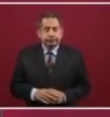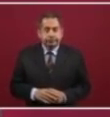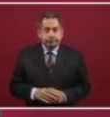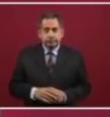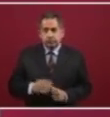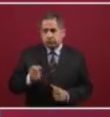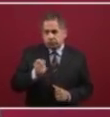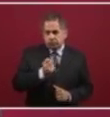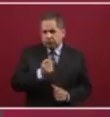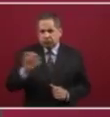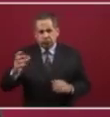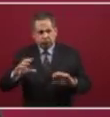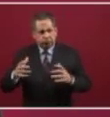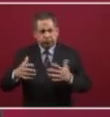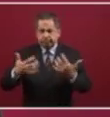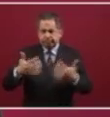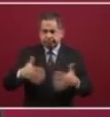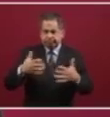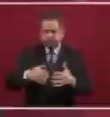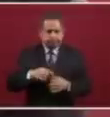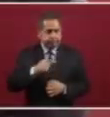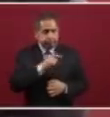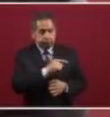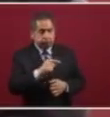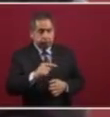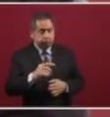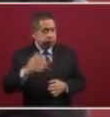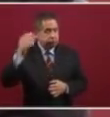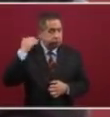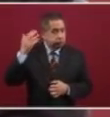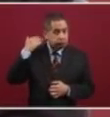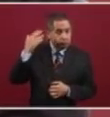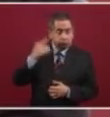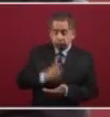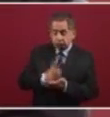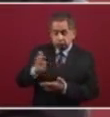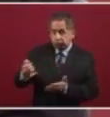muchas empresas no pagaban impuestos.